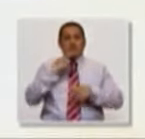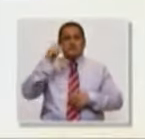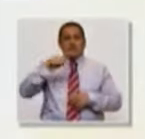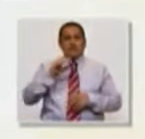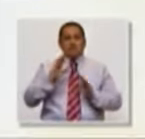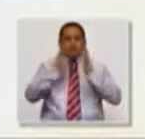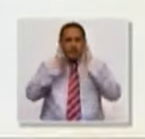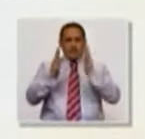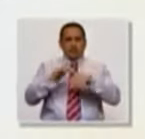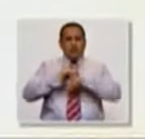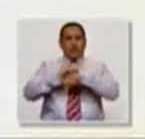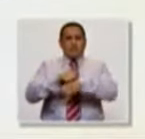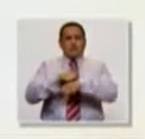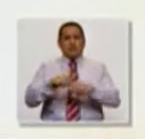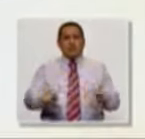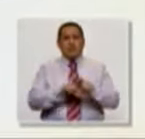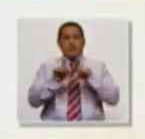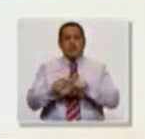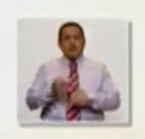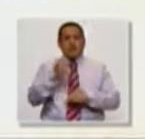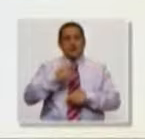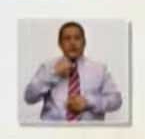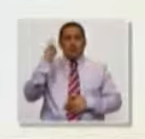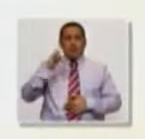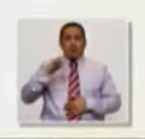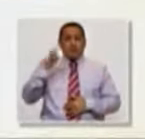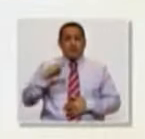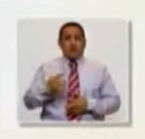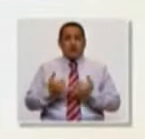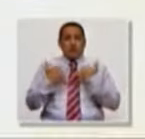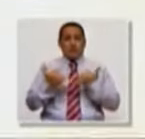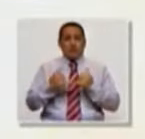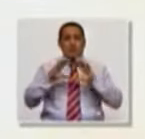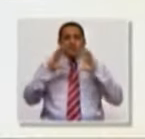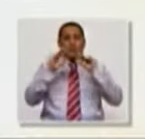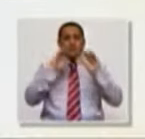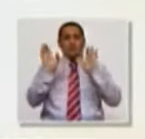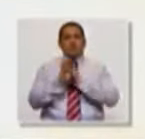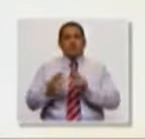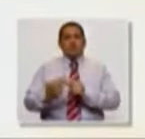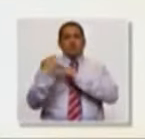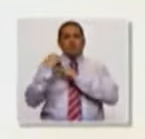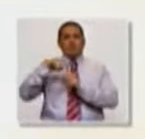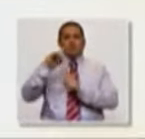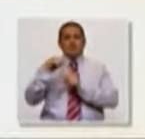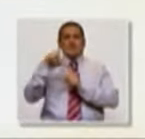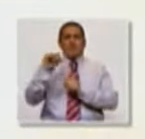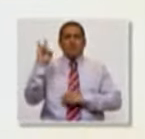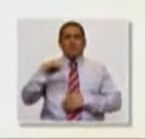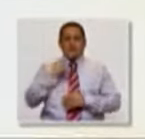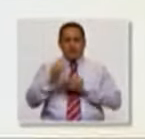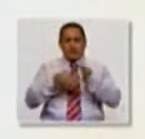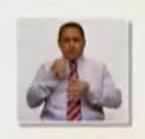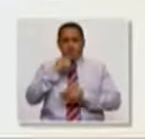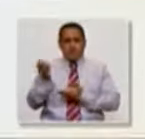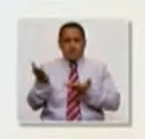una atención inmediata, casi de urgencia. Hoy vamos a hablar sobre la tutela de urgencia. Le contamos qué es. Soy Rocío